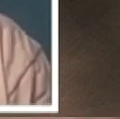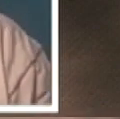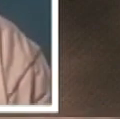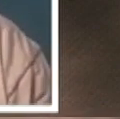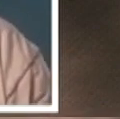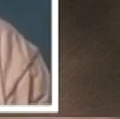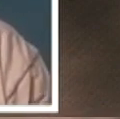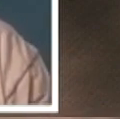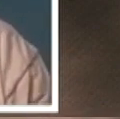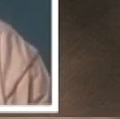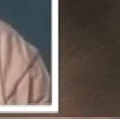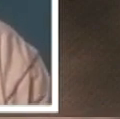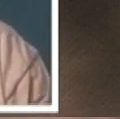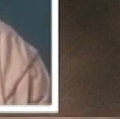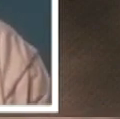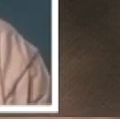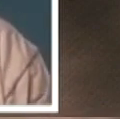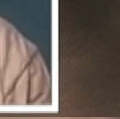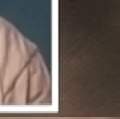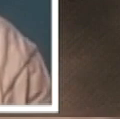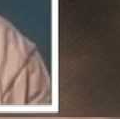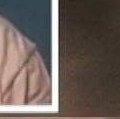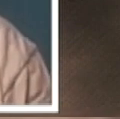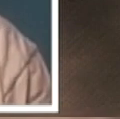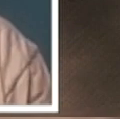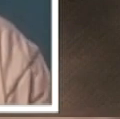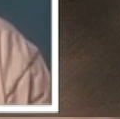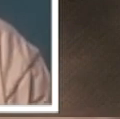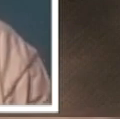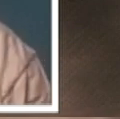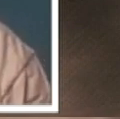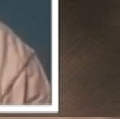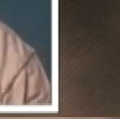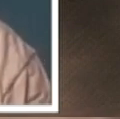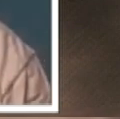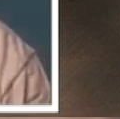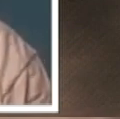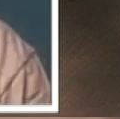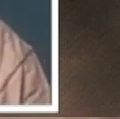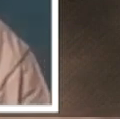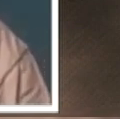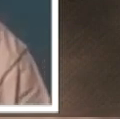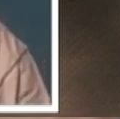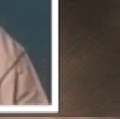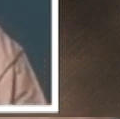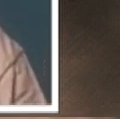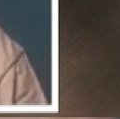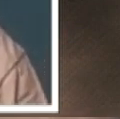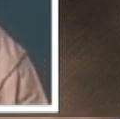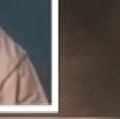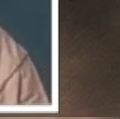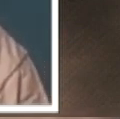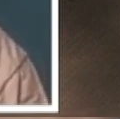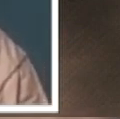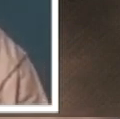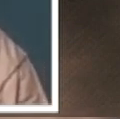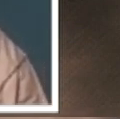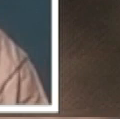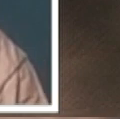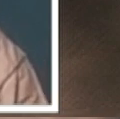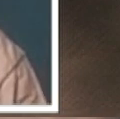También un grupo que tienen previsto atacar las estaciones de servicio, cortando las mangueras y dañando las